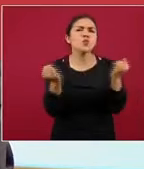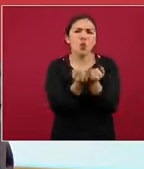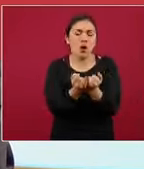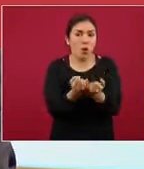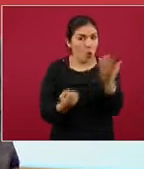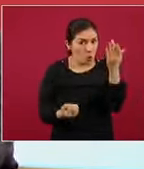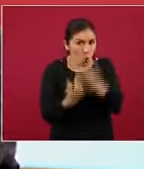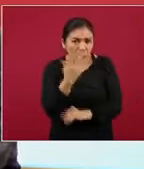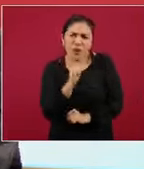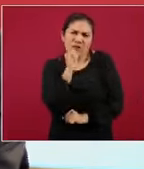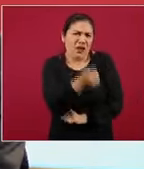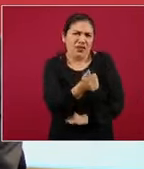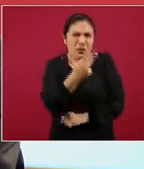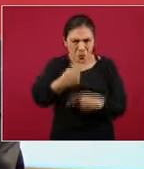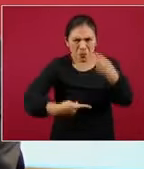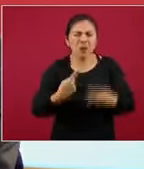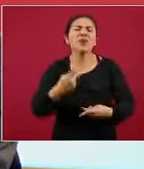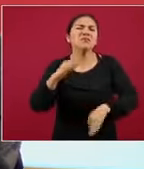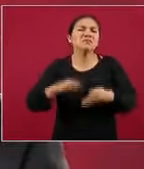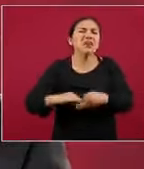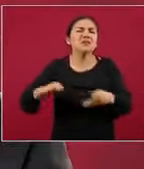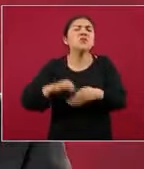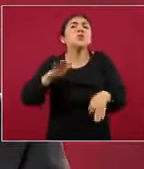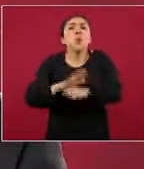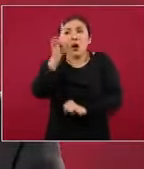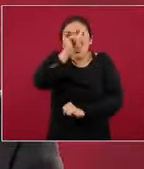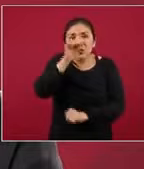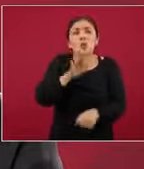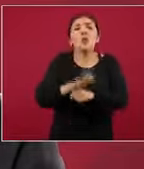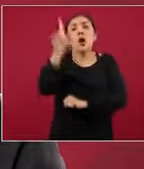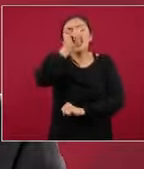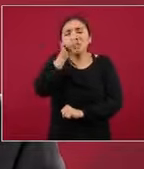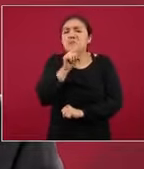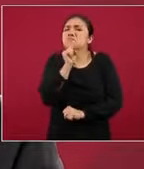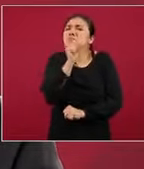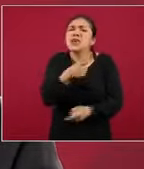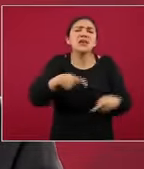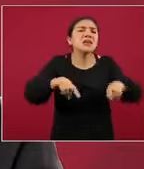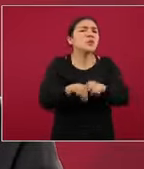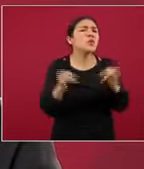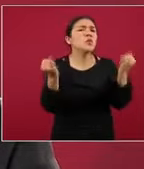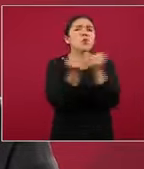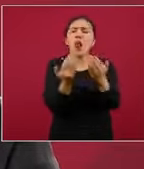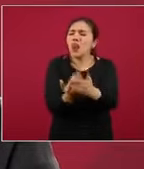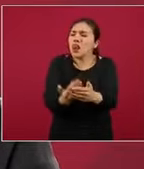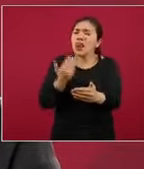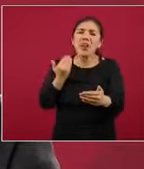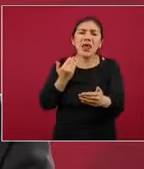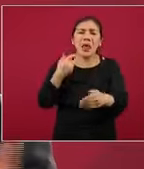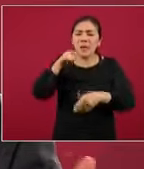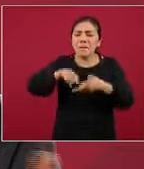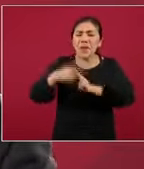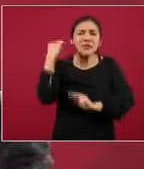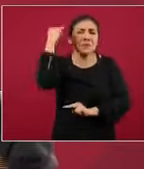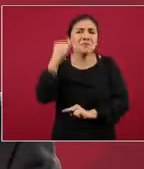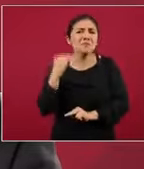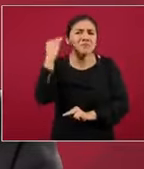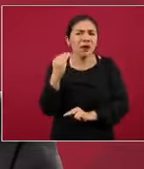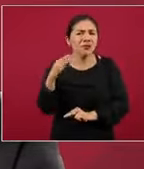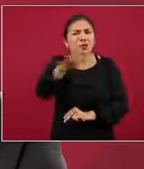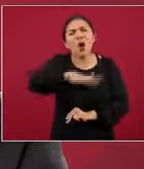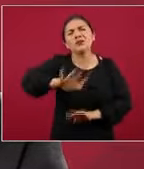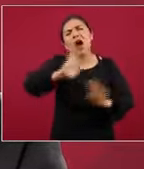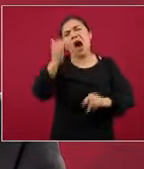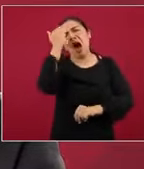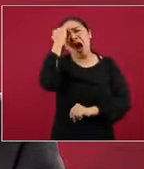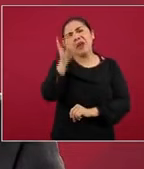son nuevas, me lo preguntan frecuentemente, ¿qué recomendaciones le da? Exactamente las mismas que hemos dicho desde marzo. Yo creo que ya todo mundo